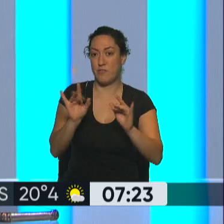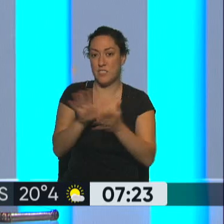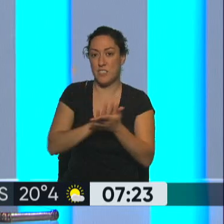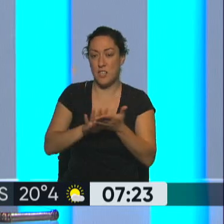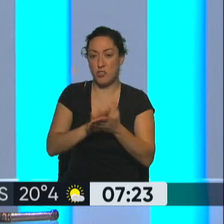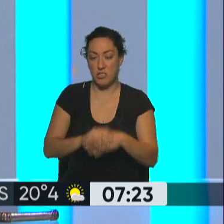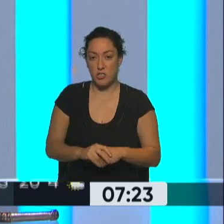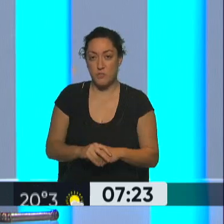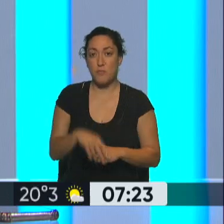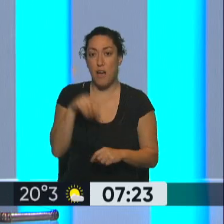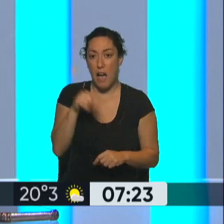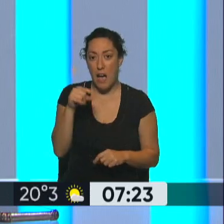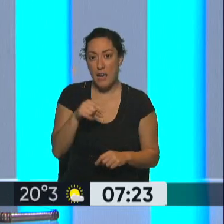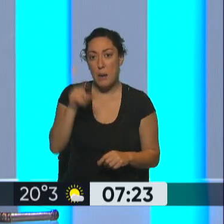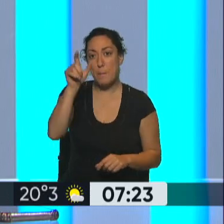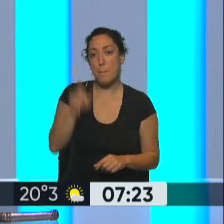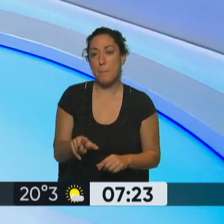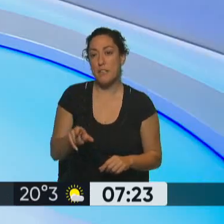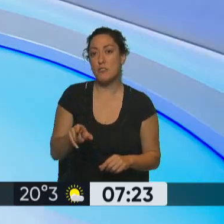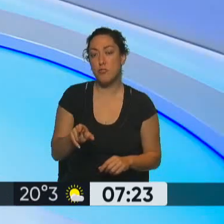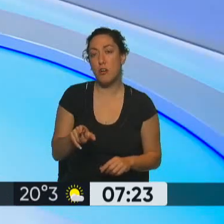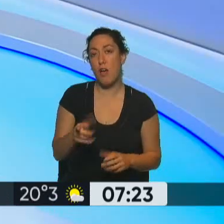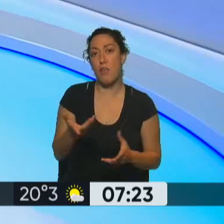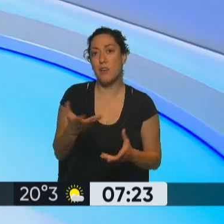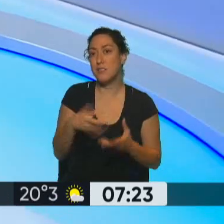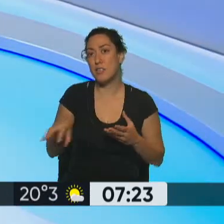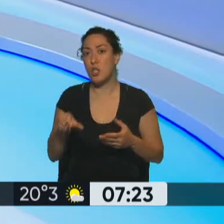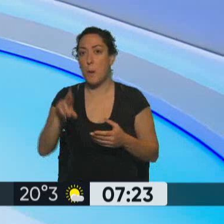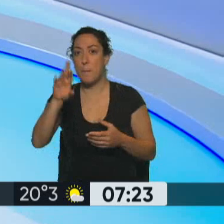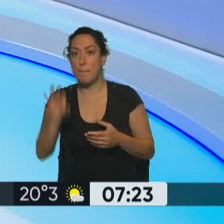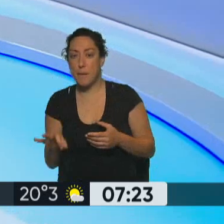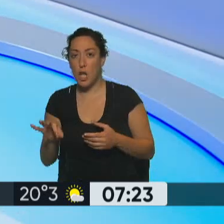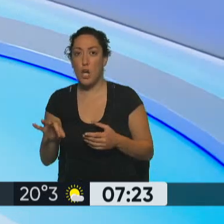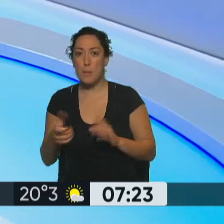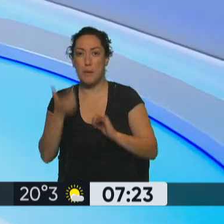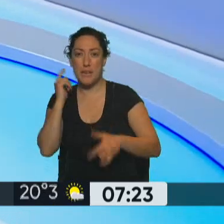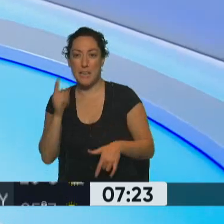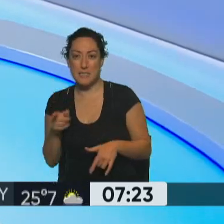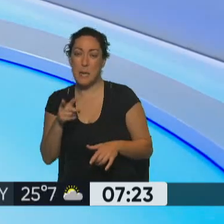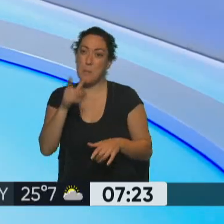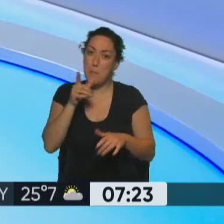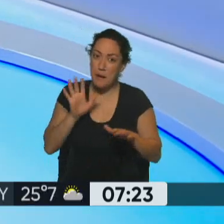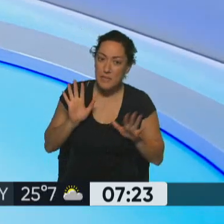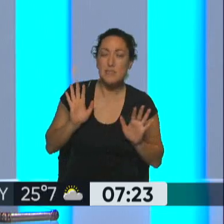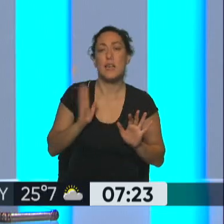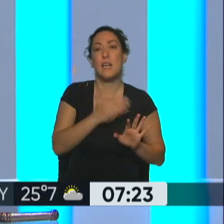negociaciones. Ahí va a necesitar la pata de un sector del PRO, y el hombre que está apuntado,